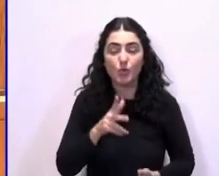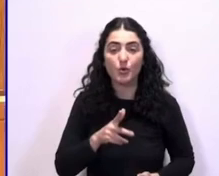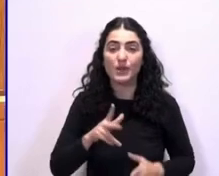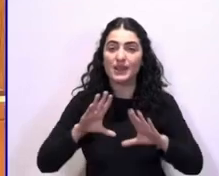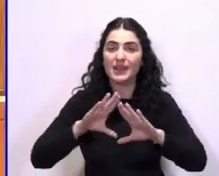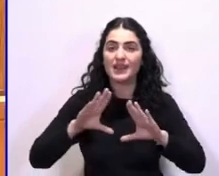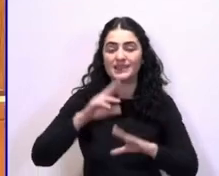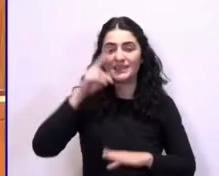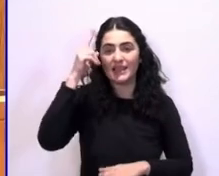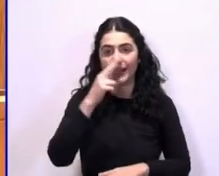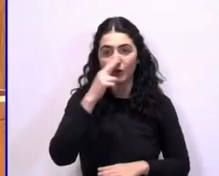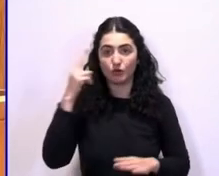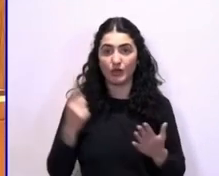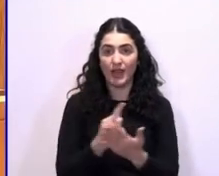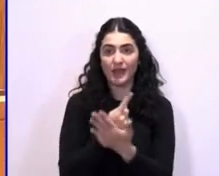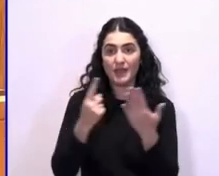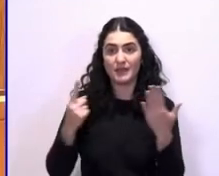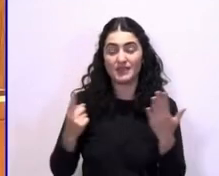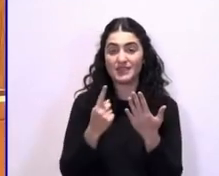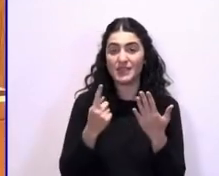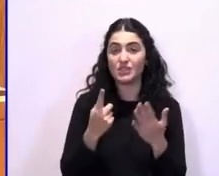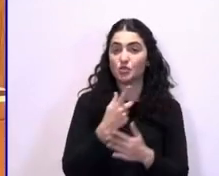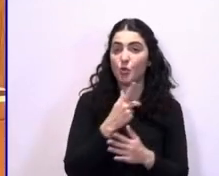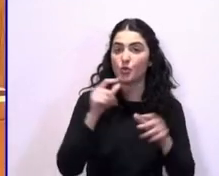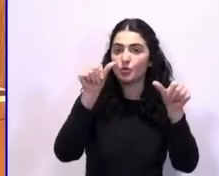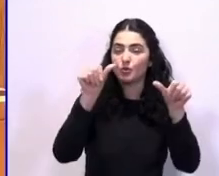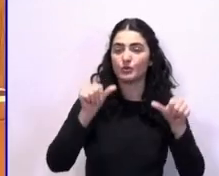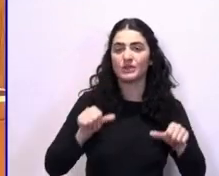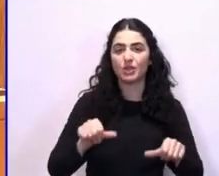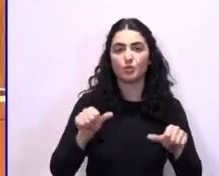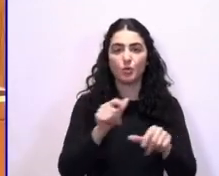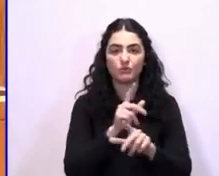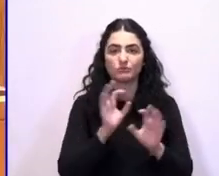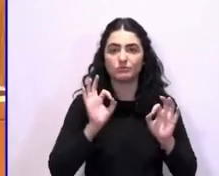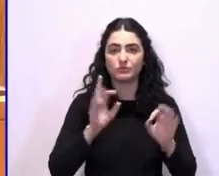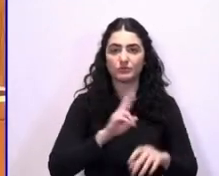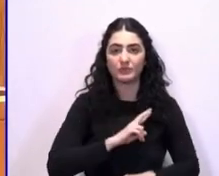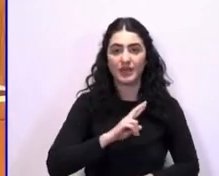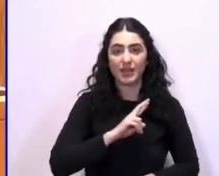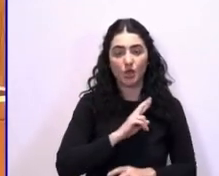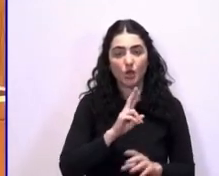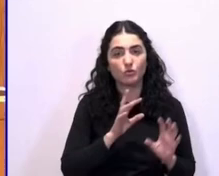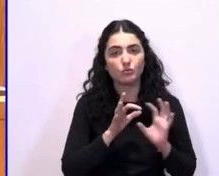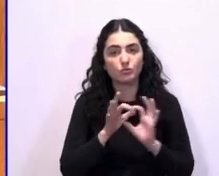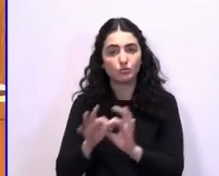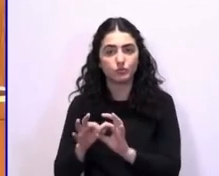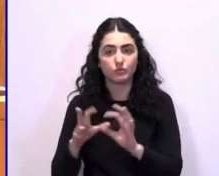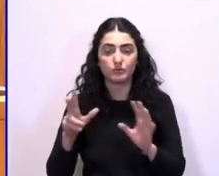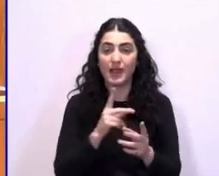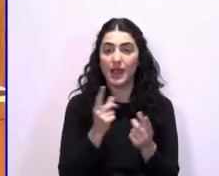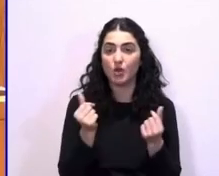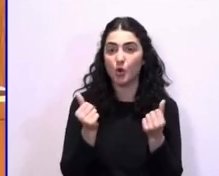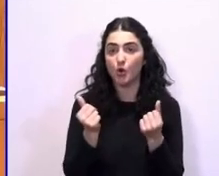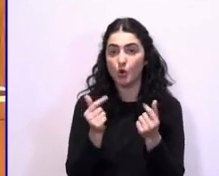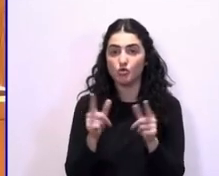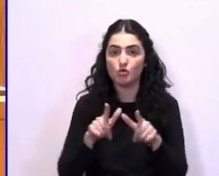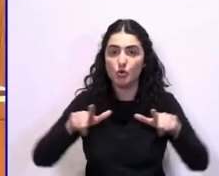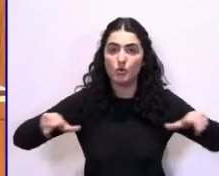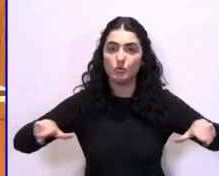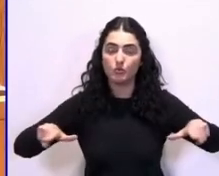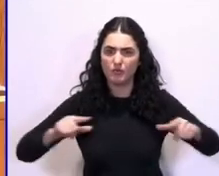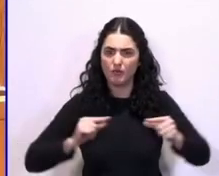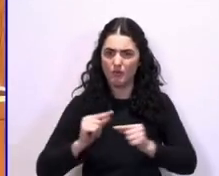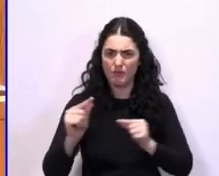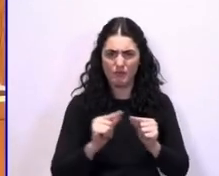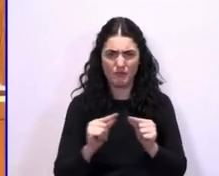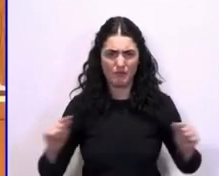título de certificación eclesiástica, 3 de ellos en Logroño. Destaca una finca de 4.588 metros cuadrados en el